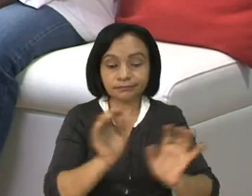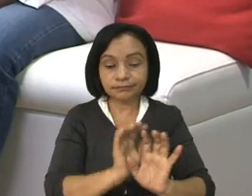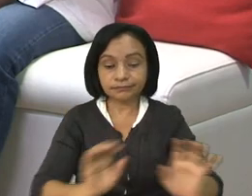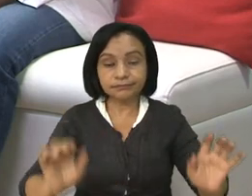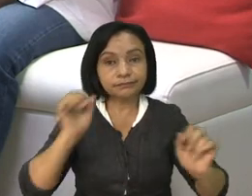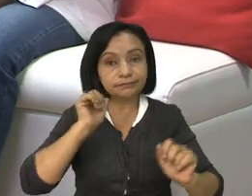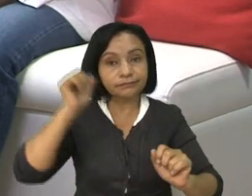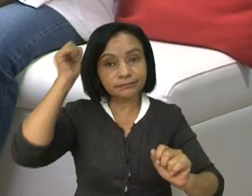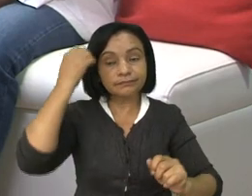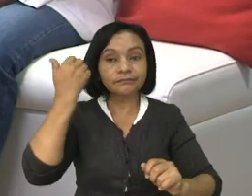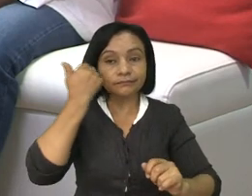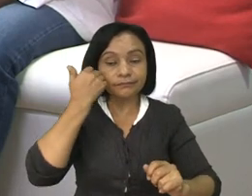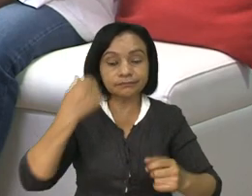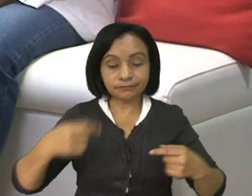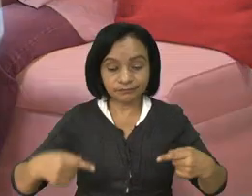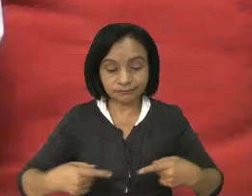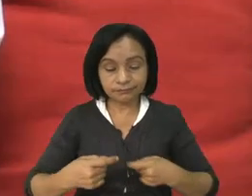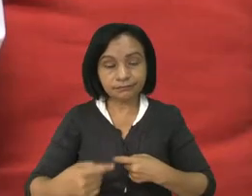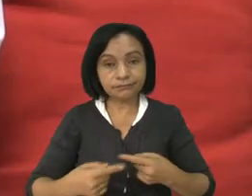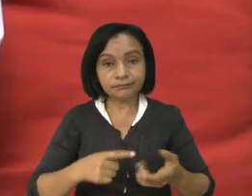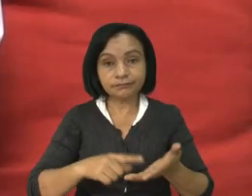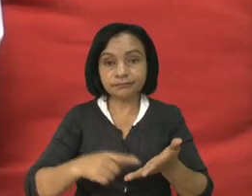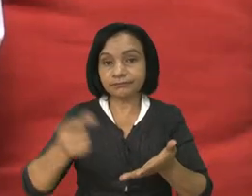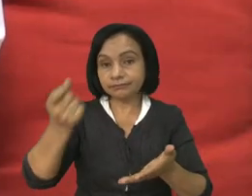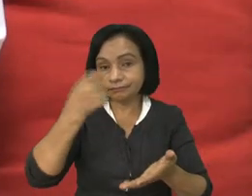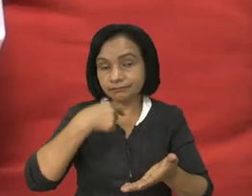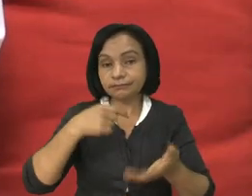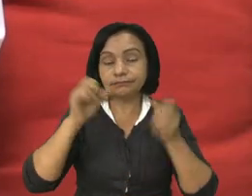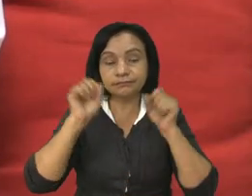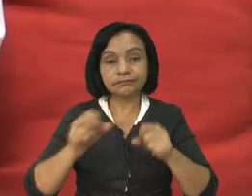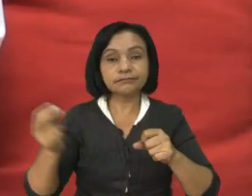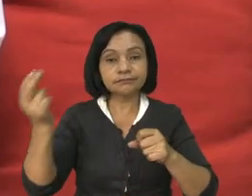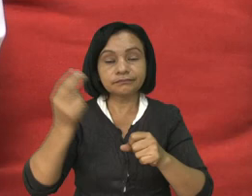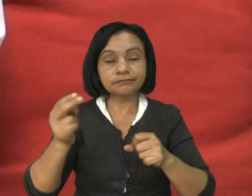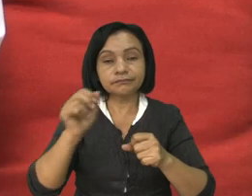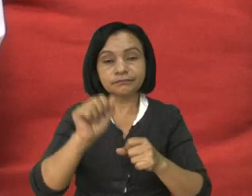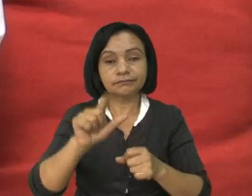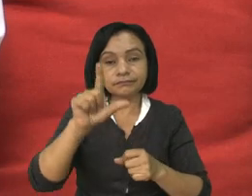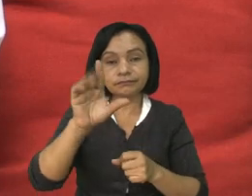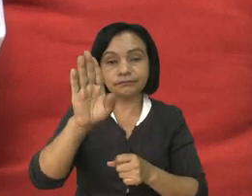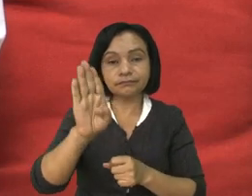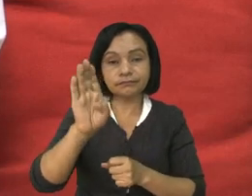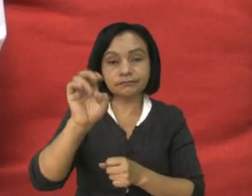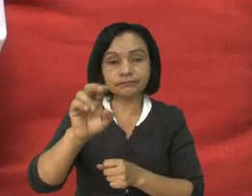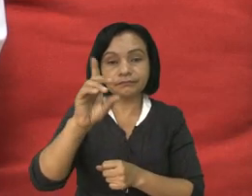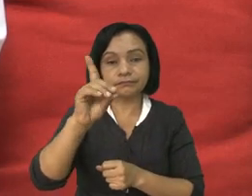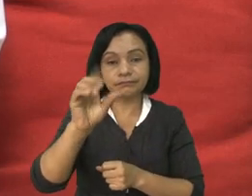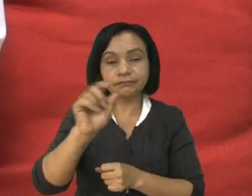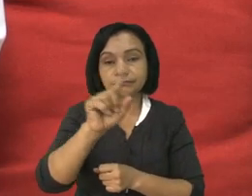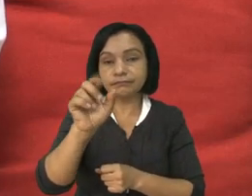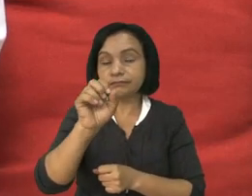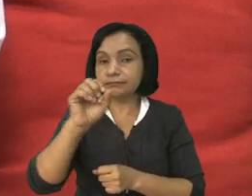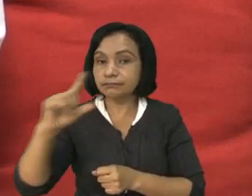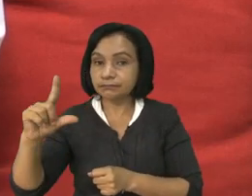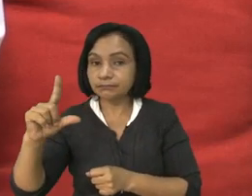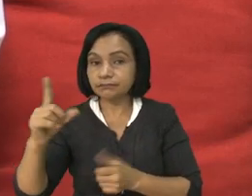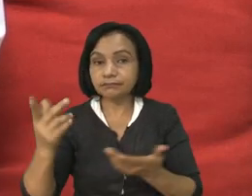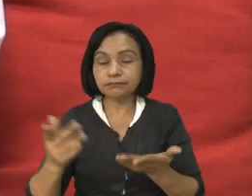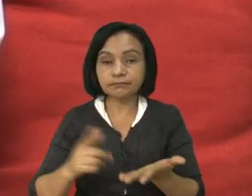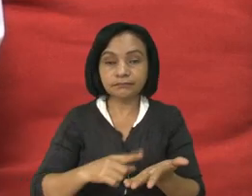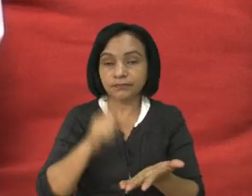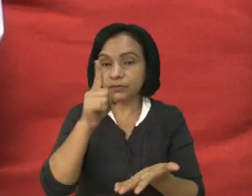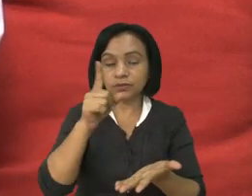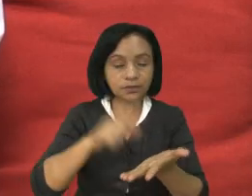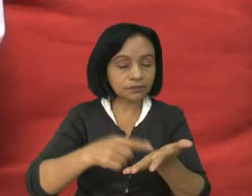adultos. Entonces, el antiparasitario más común que nosotros usamos es el albendazol. Como forma desparasitante lo usamos en